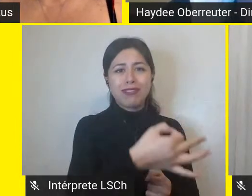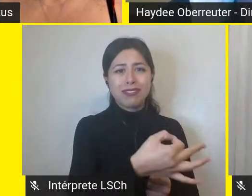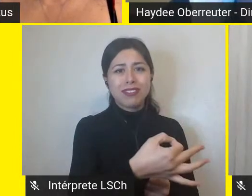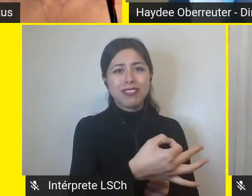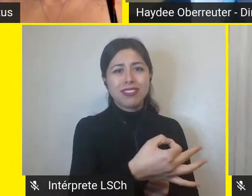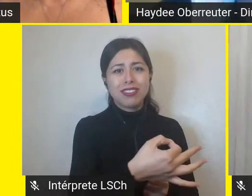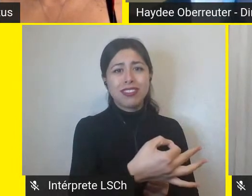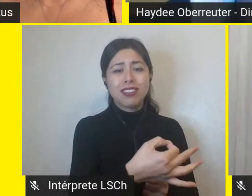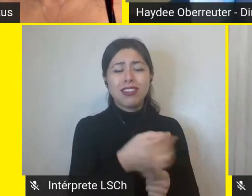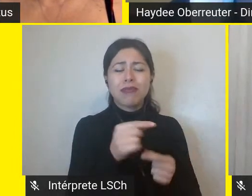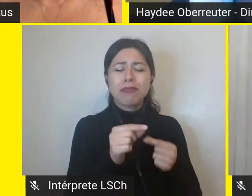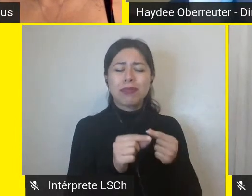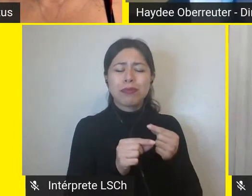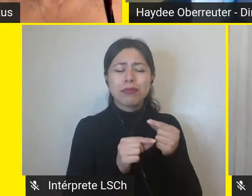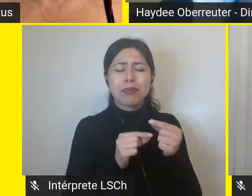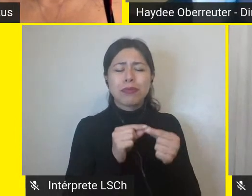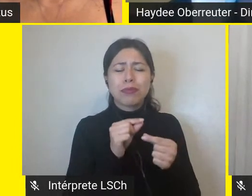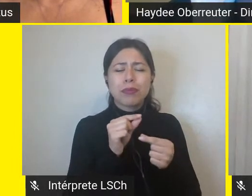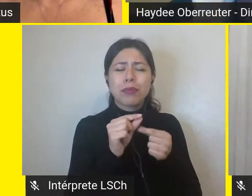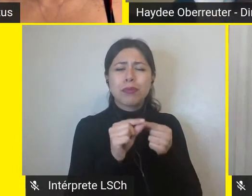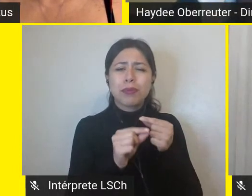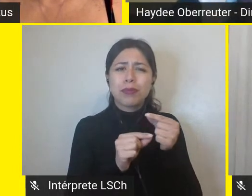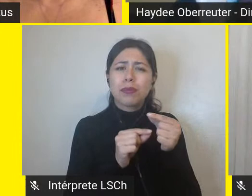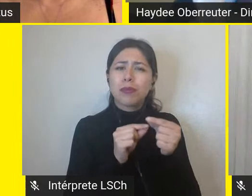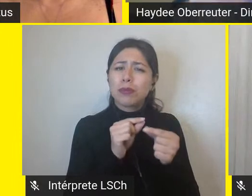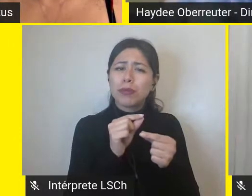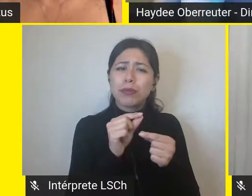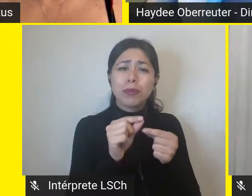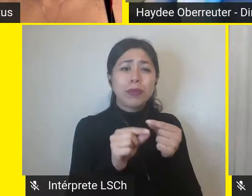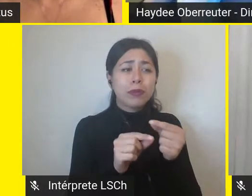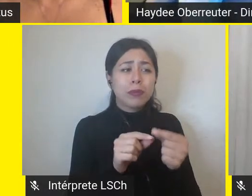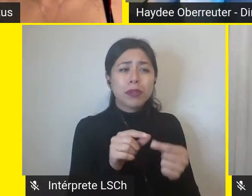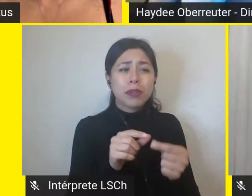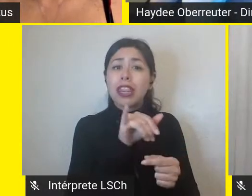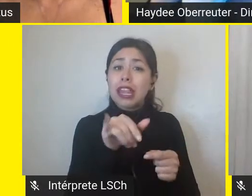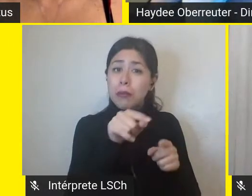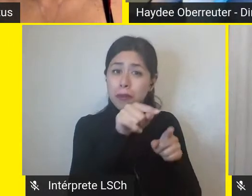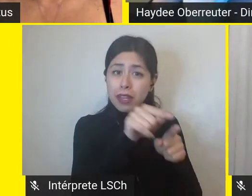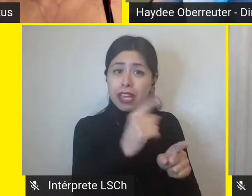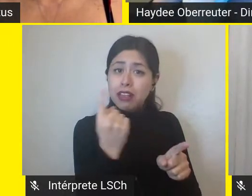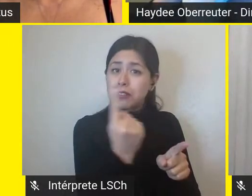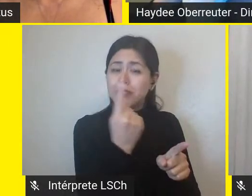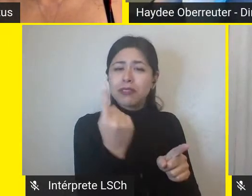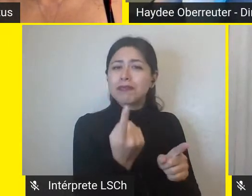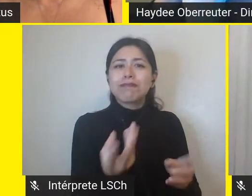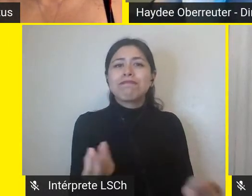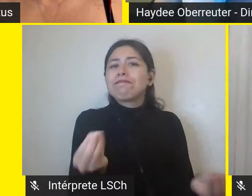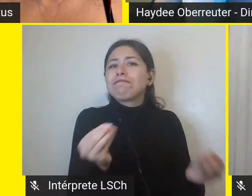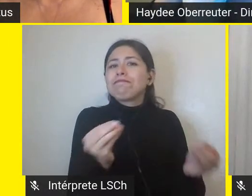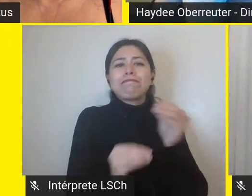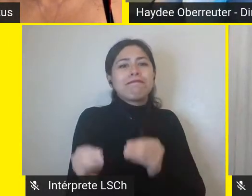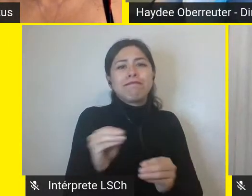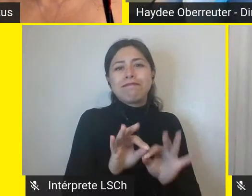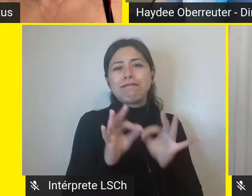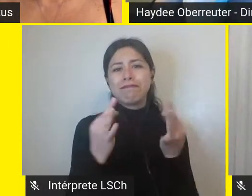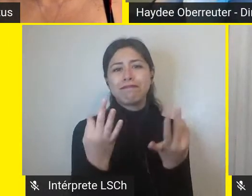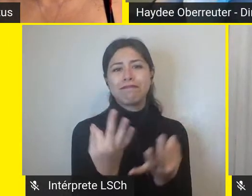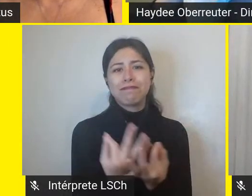conté de a poquito. Le fui contando de a poquito y el resto ella lo completó solita. ¿Ya?